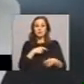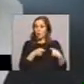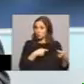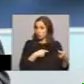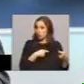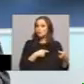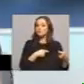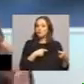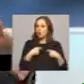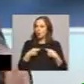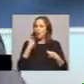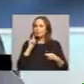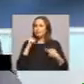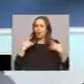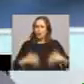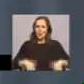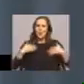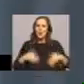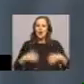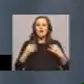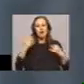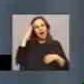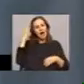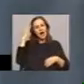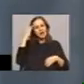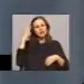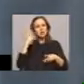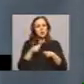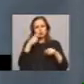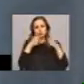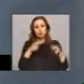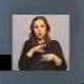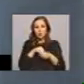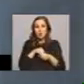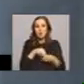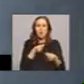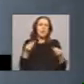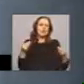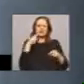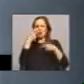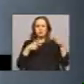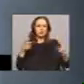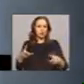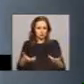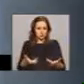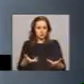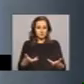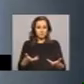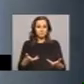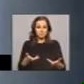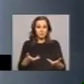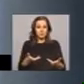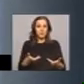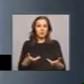un grandísimo negocio. Se ganó. Yo creo que la gente que estuvo metida, que fue mucha gente, y estuvo mucha gente en el ajo,